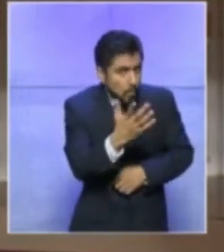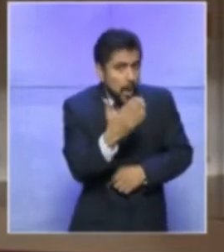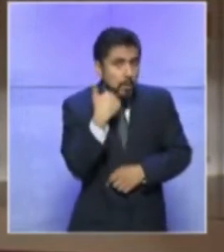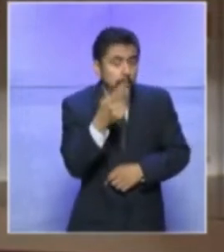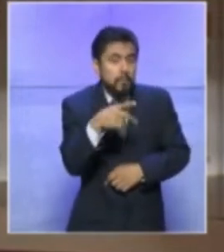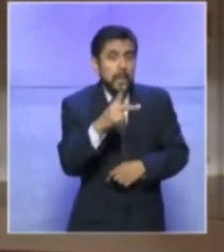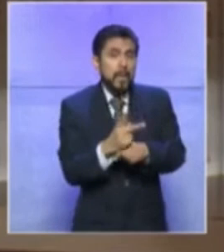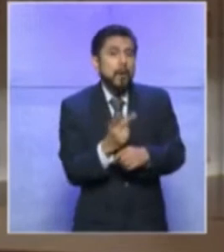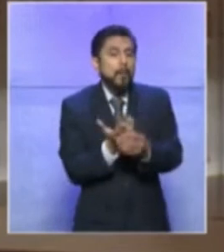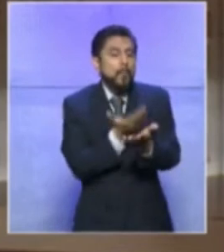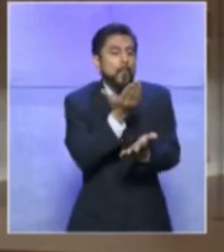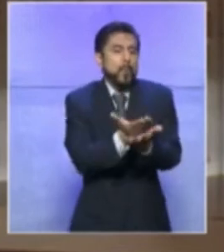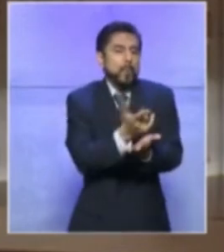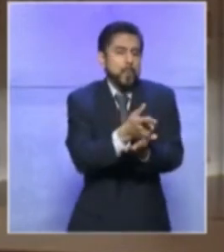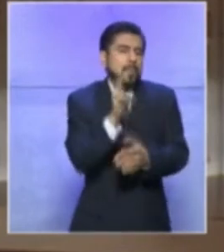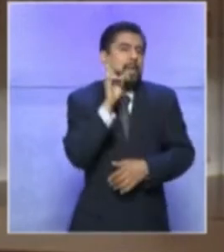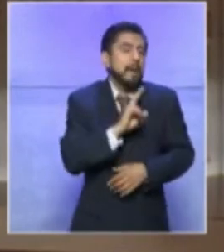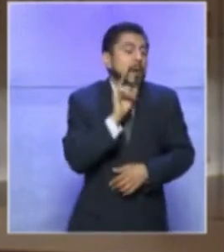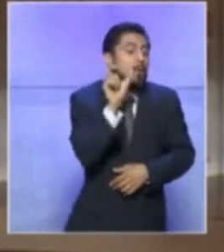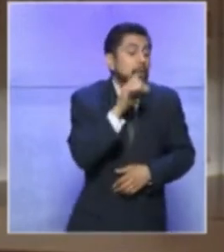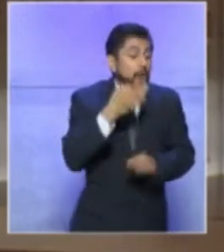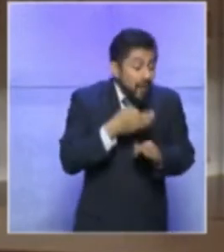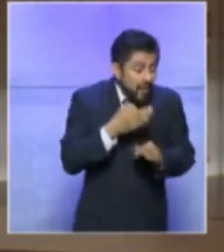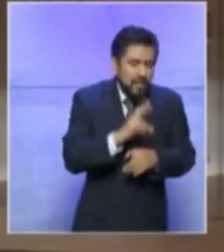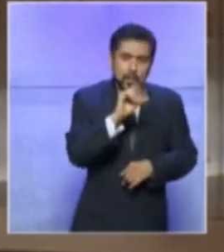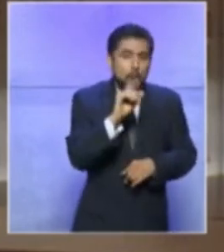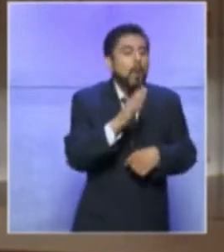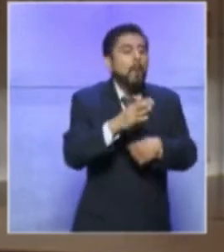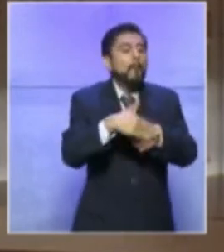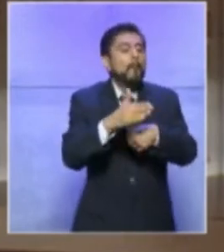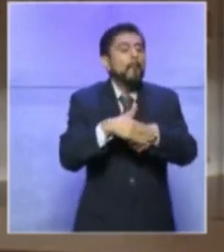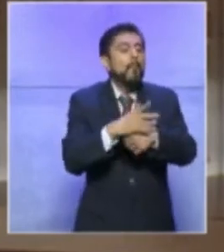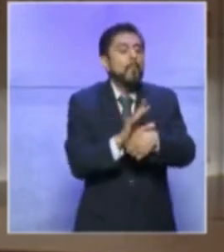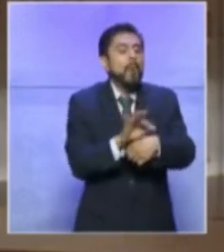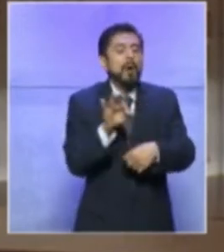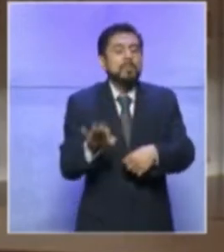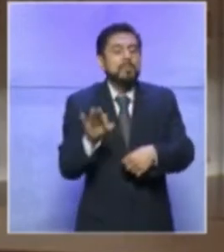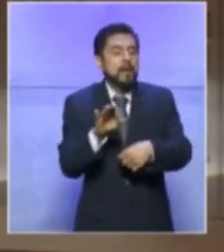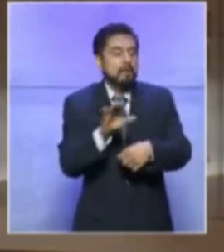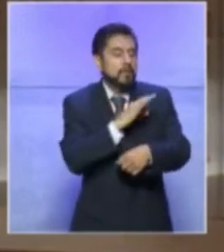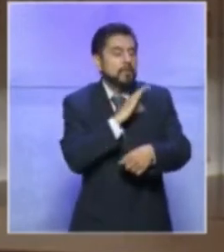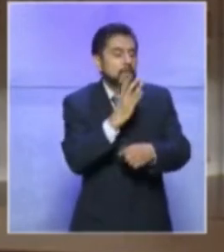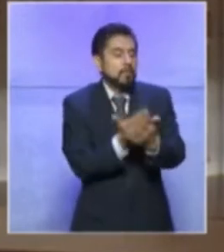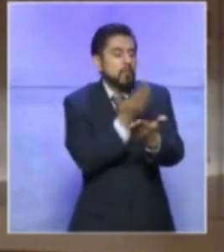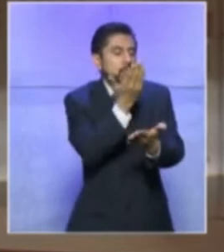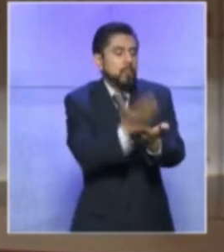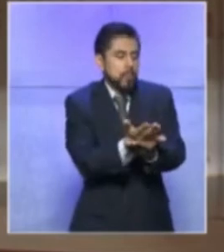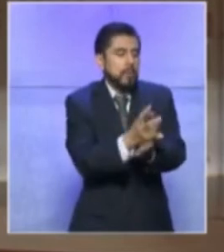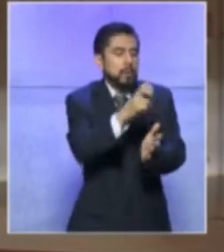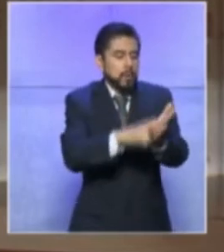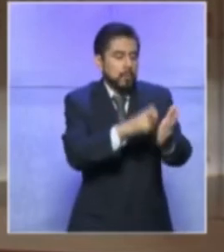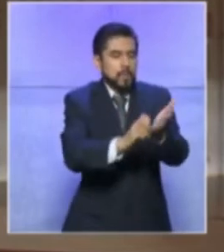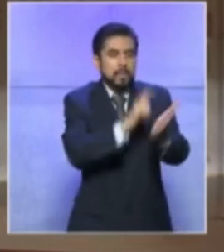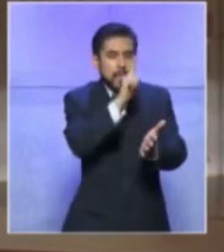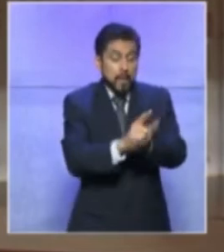marcará el inicio de un momento prudente y adecuado para discutirlos y consensarlos. Hasta entonces, el papel de este tribunal debe